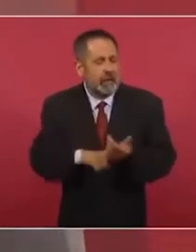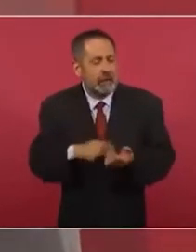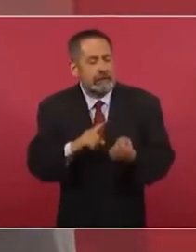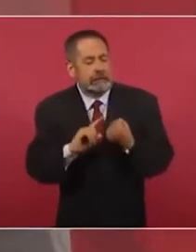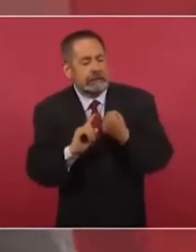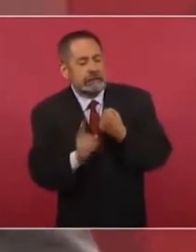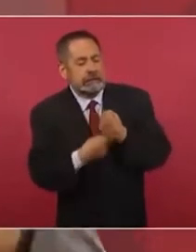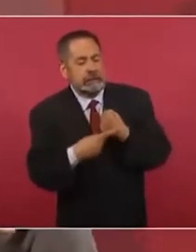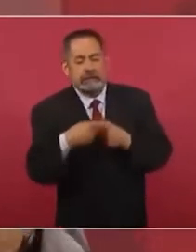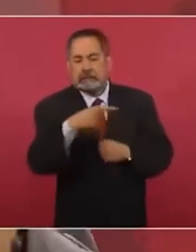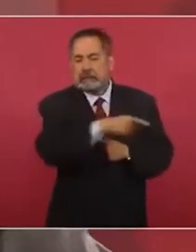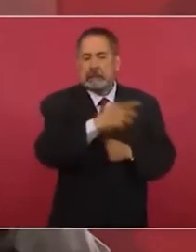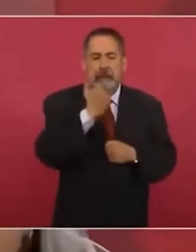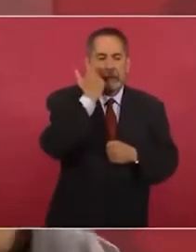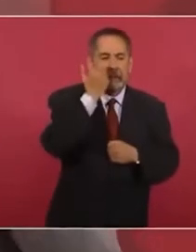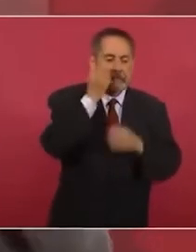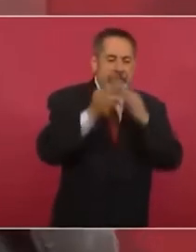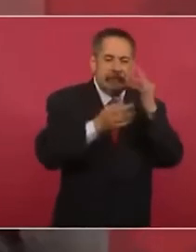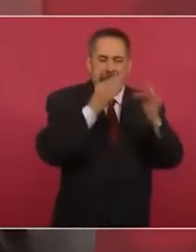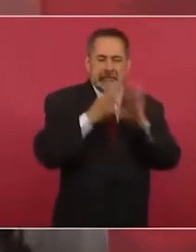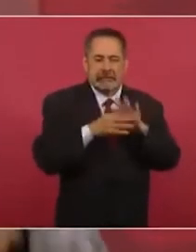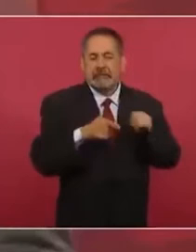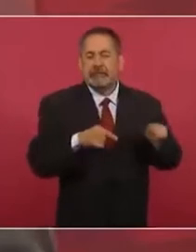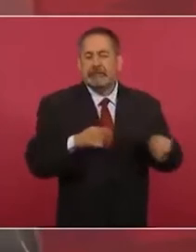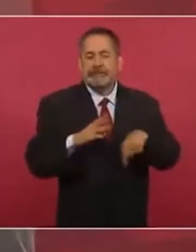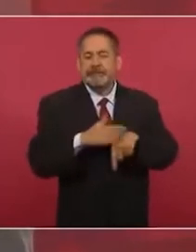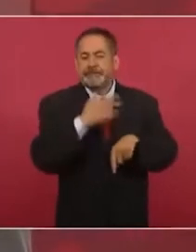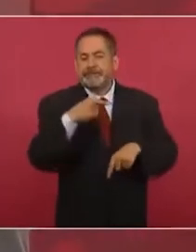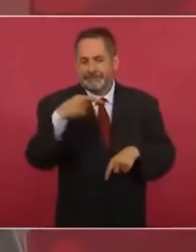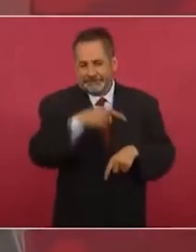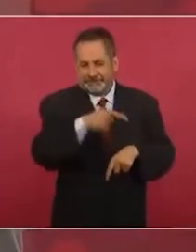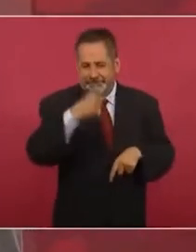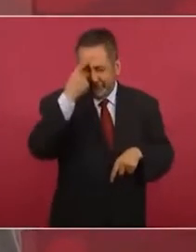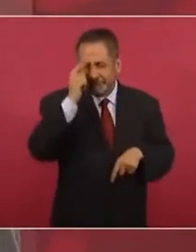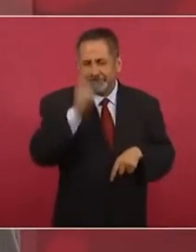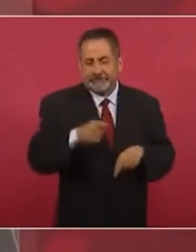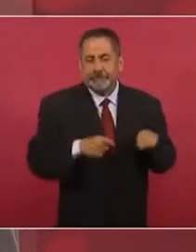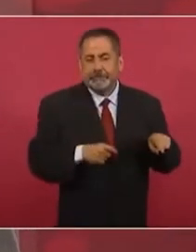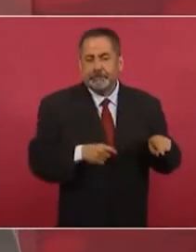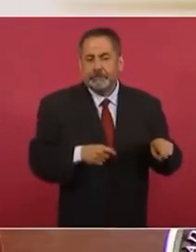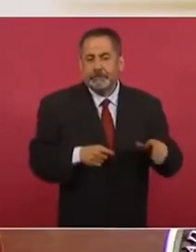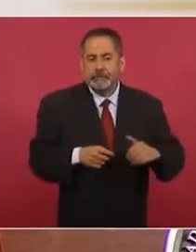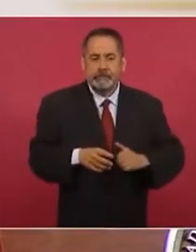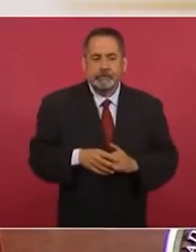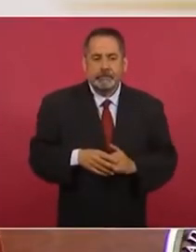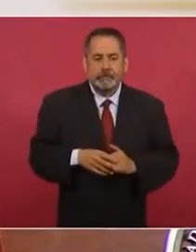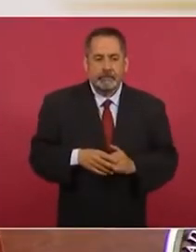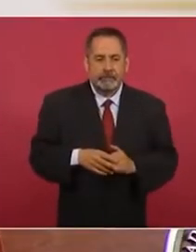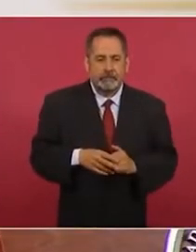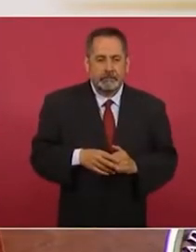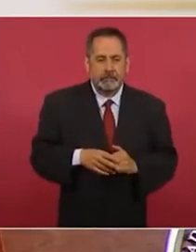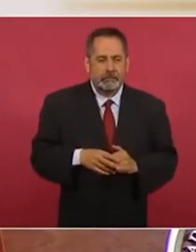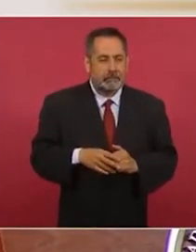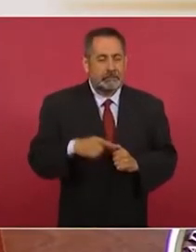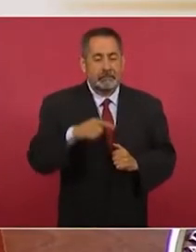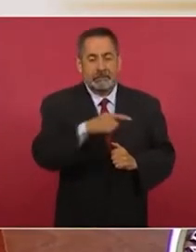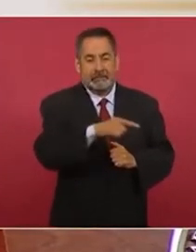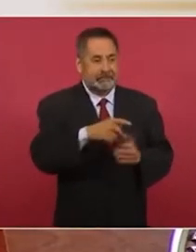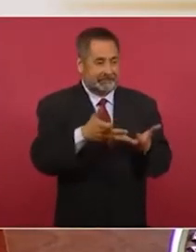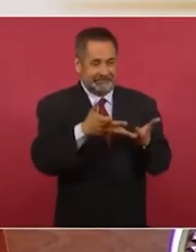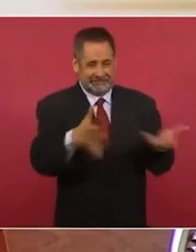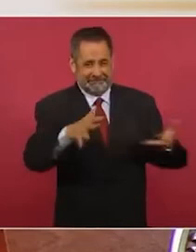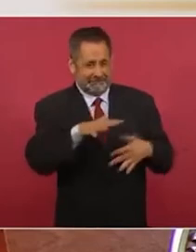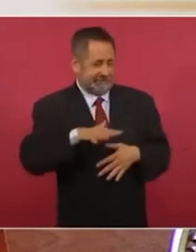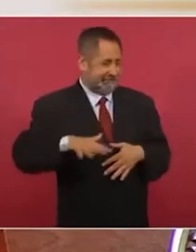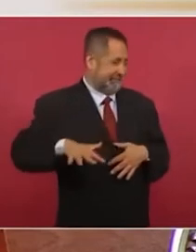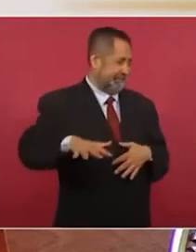los promotores de esta obra era quedarse con los